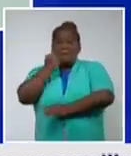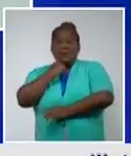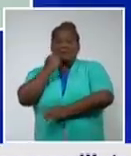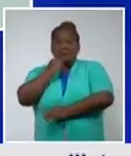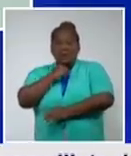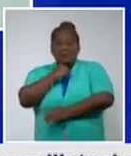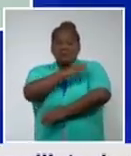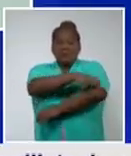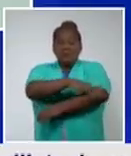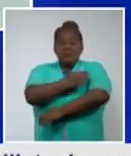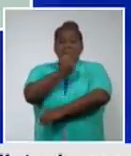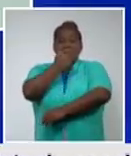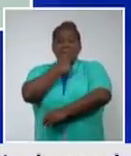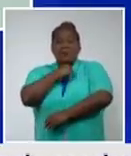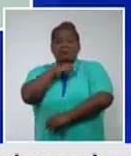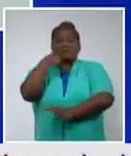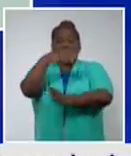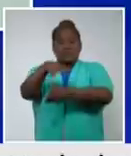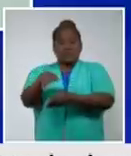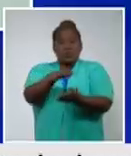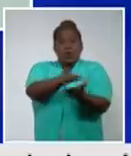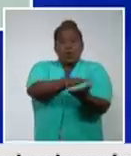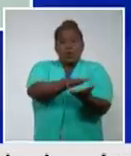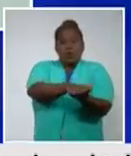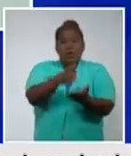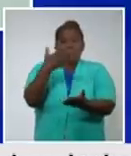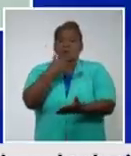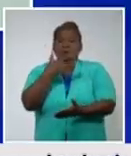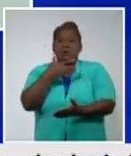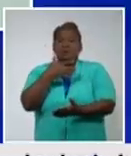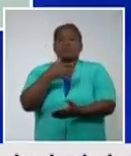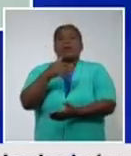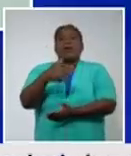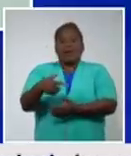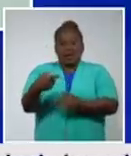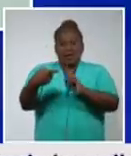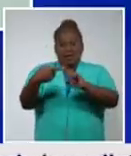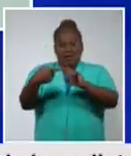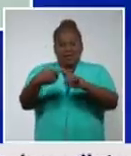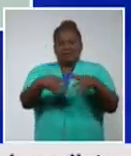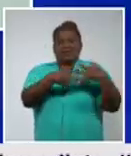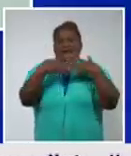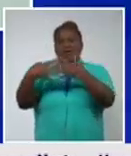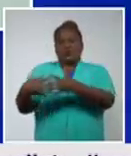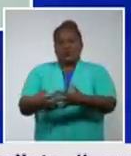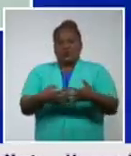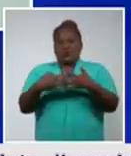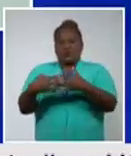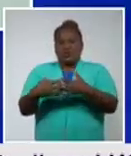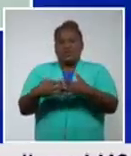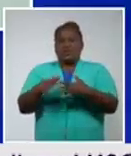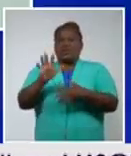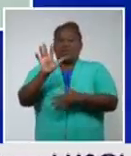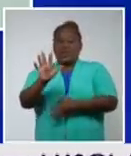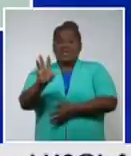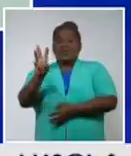acumulan, ahí tenemos Estados Unidos de Norteamérica con